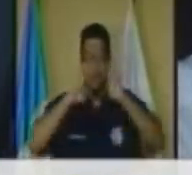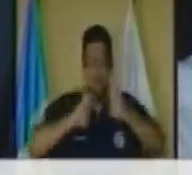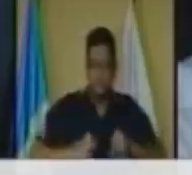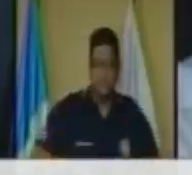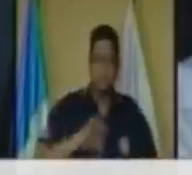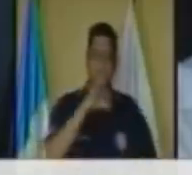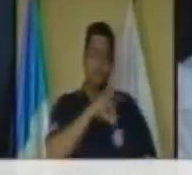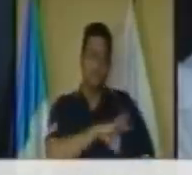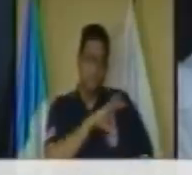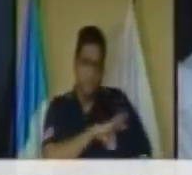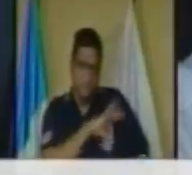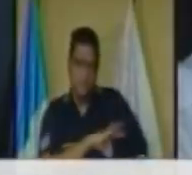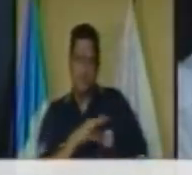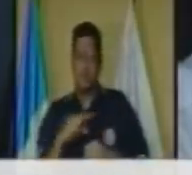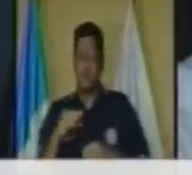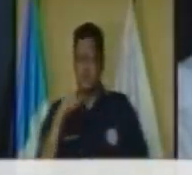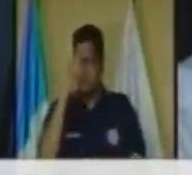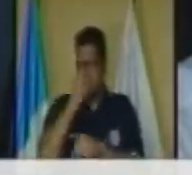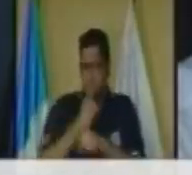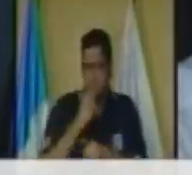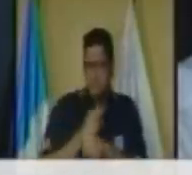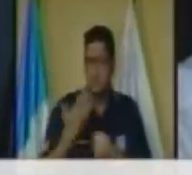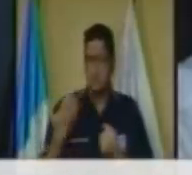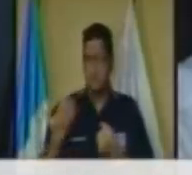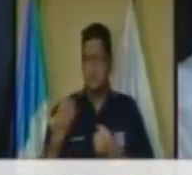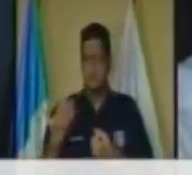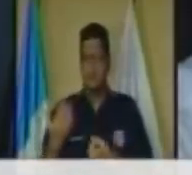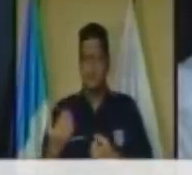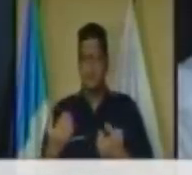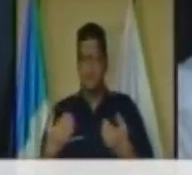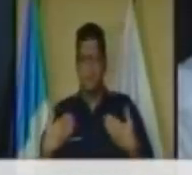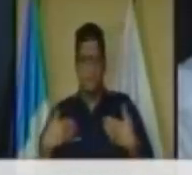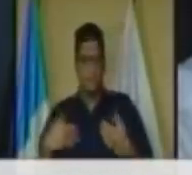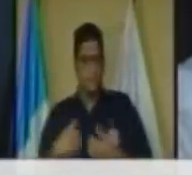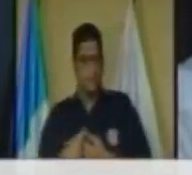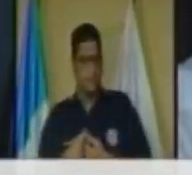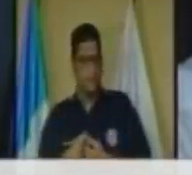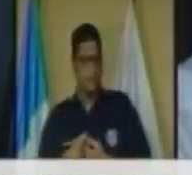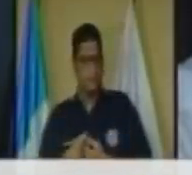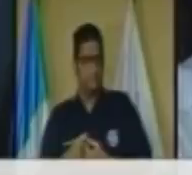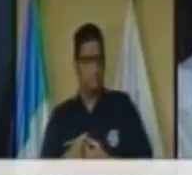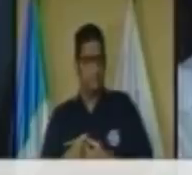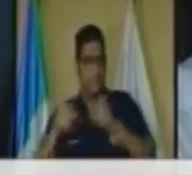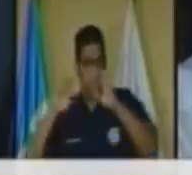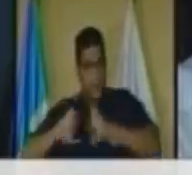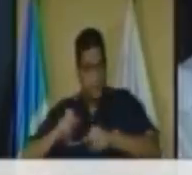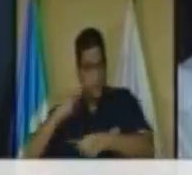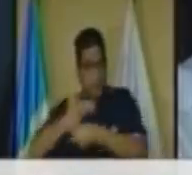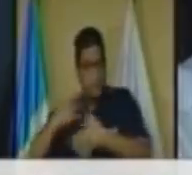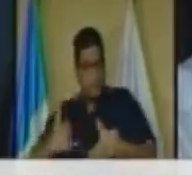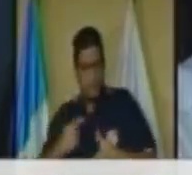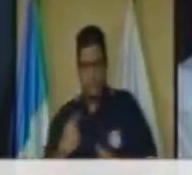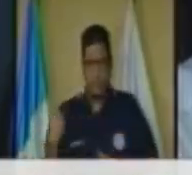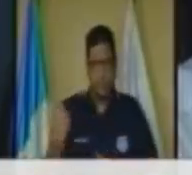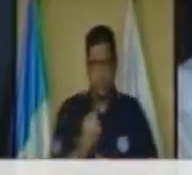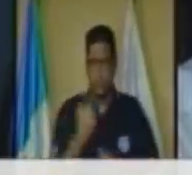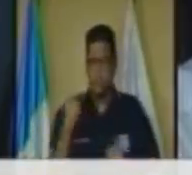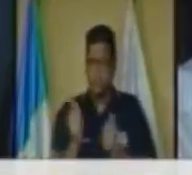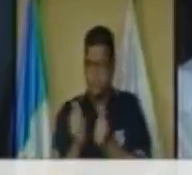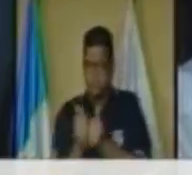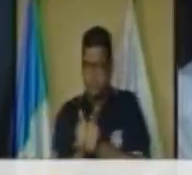las medidas que todos debemos tomar, de lavarse las manos frecuentemente con agua y jabón, utilizar la etiqueta